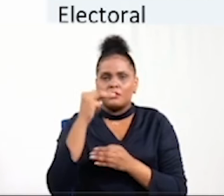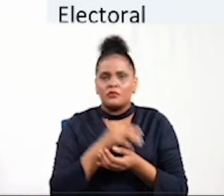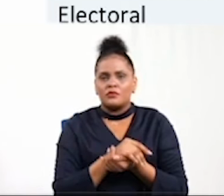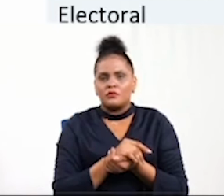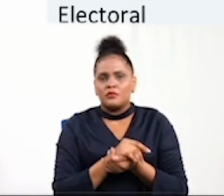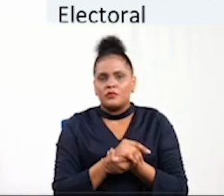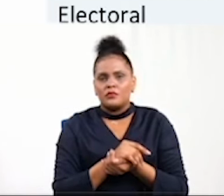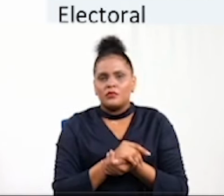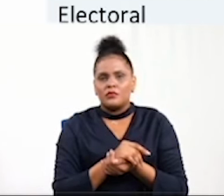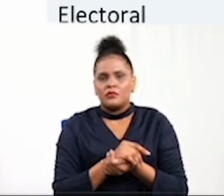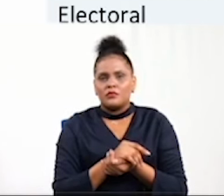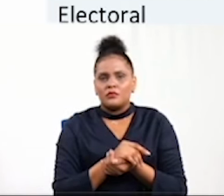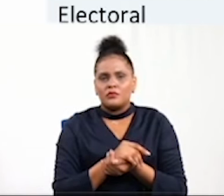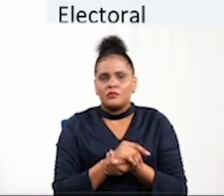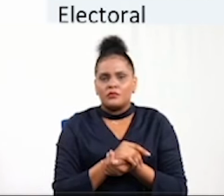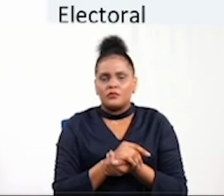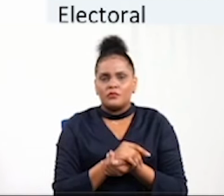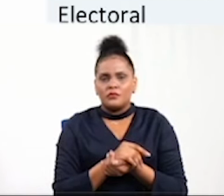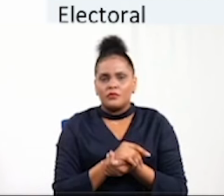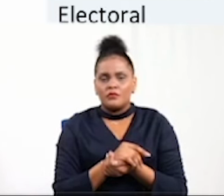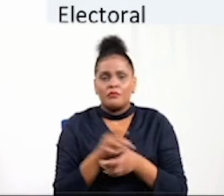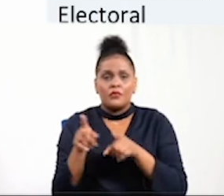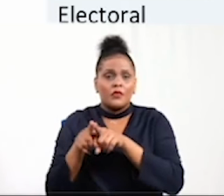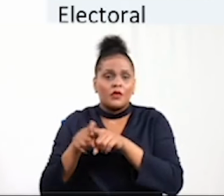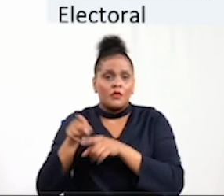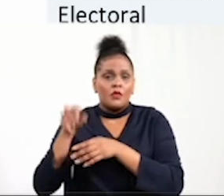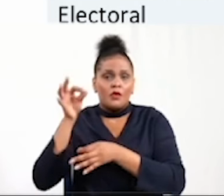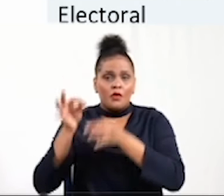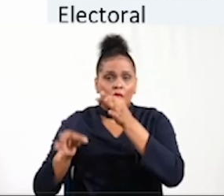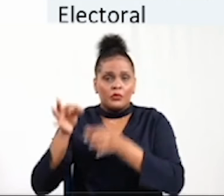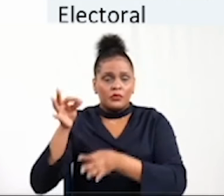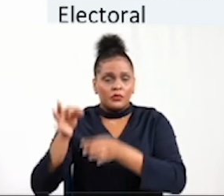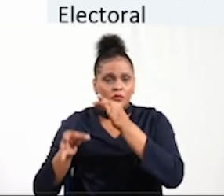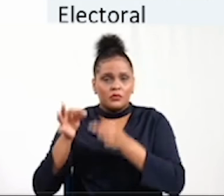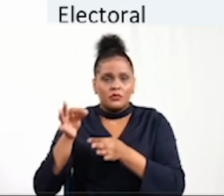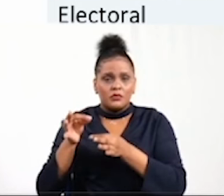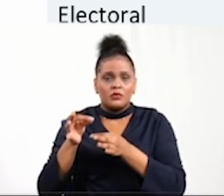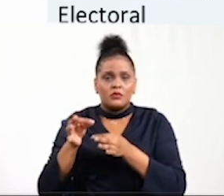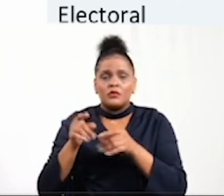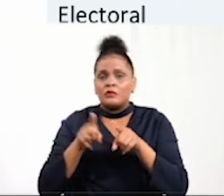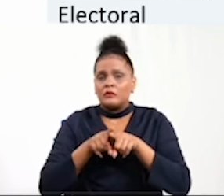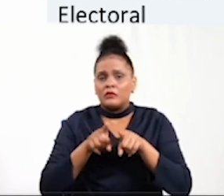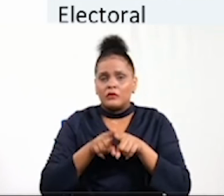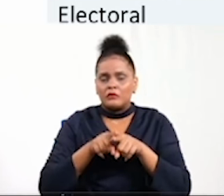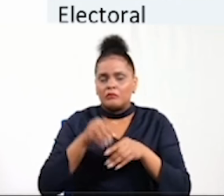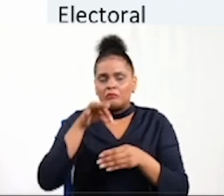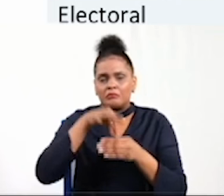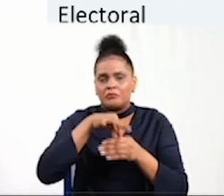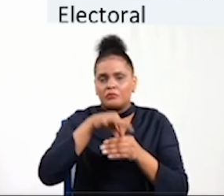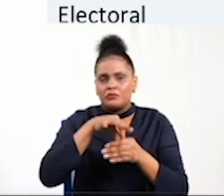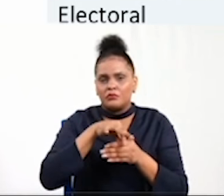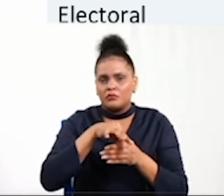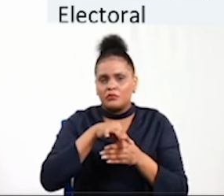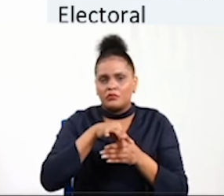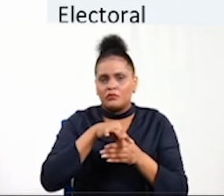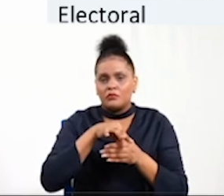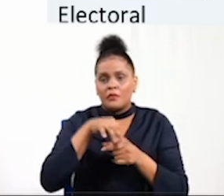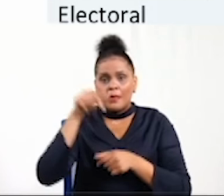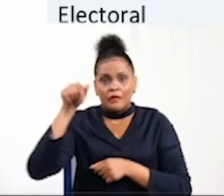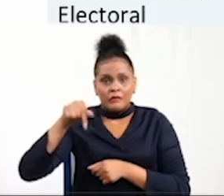ni en el poder judicial ni en el ente electoral en ese momento en el